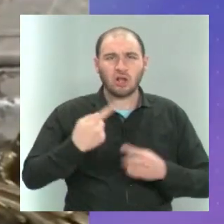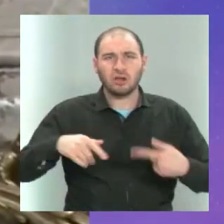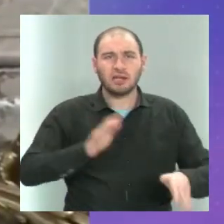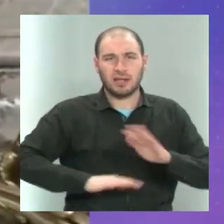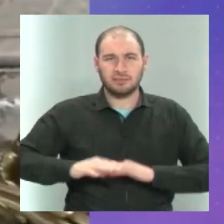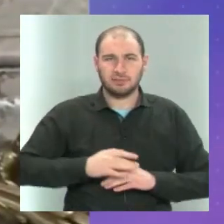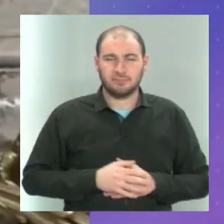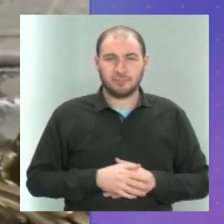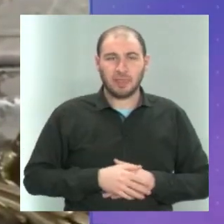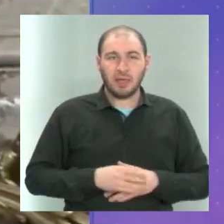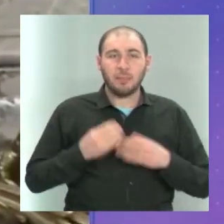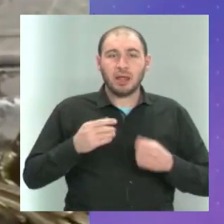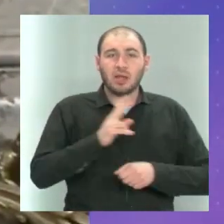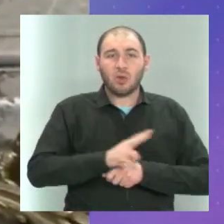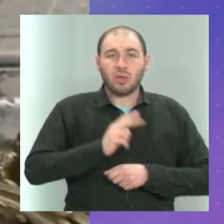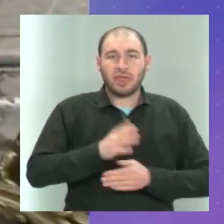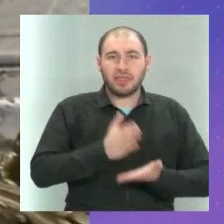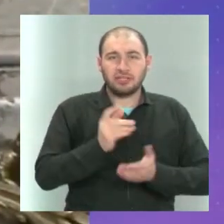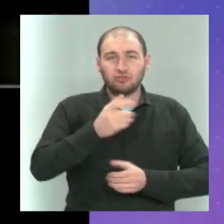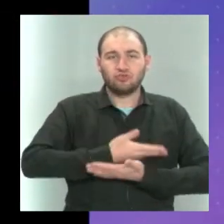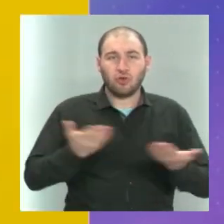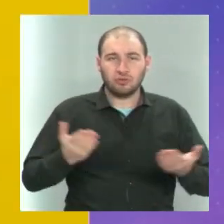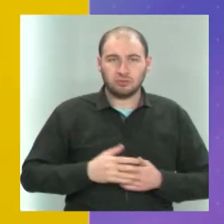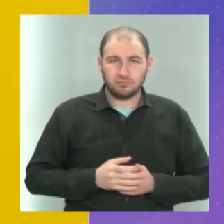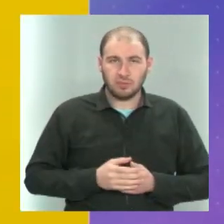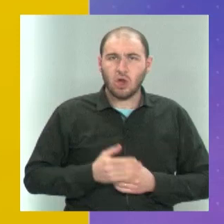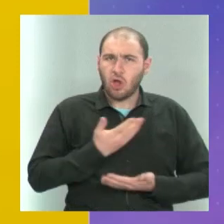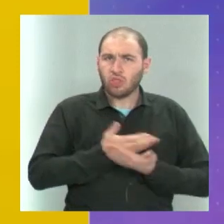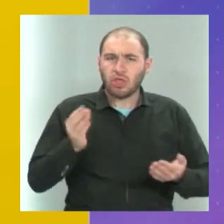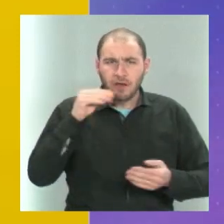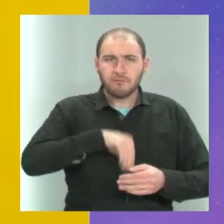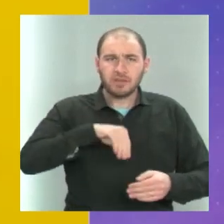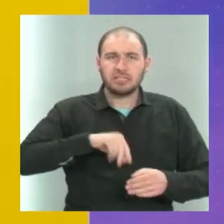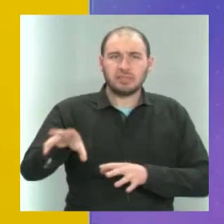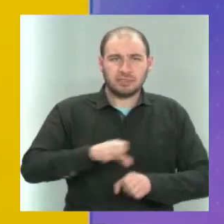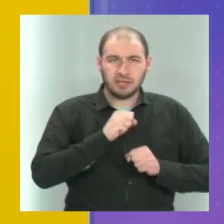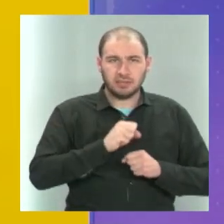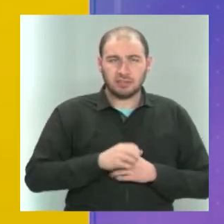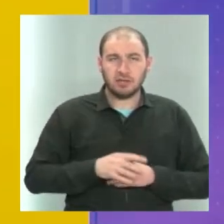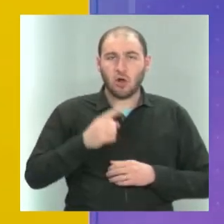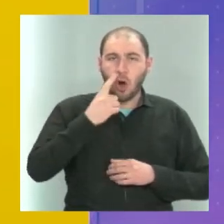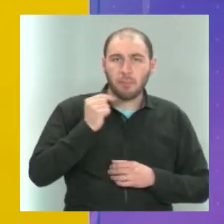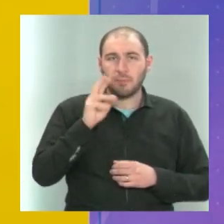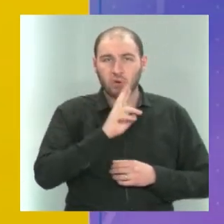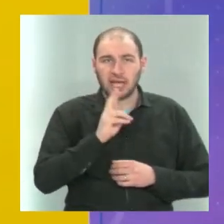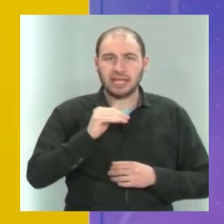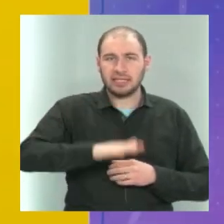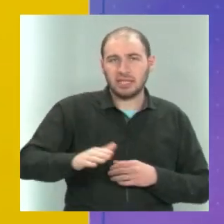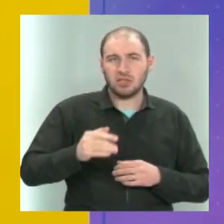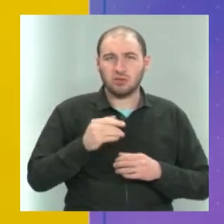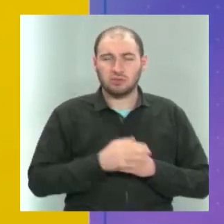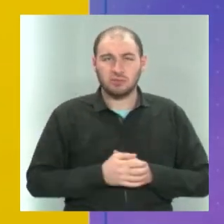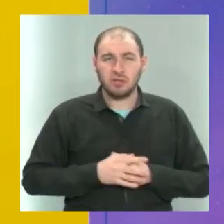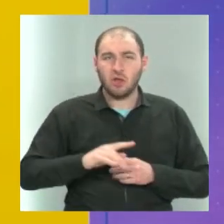acción para proteger los derechos de todos. Todos podemos ser víctimas de la trata. Hombres, mujeres, niñas y